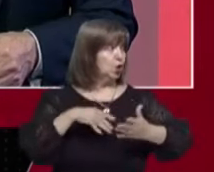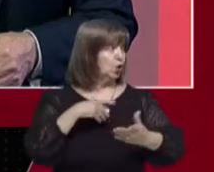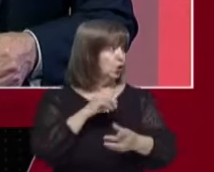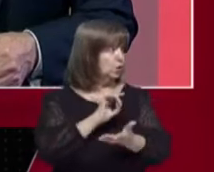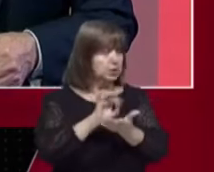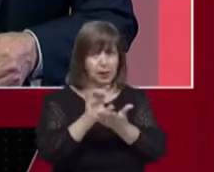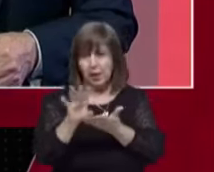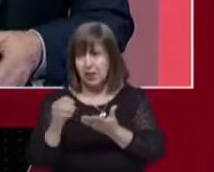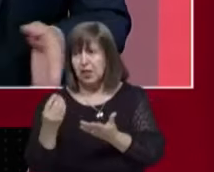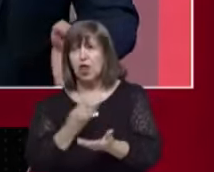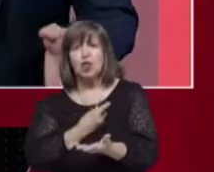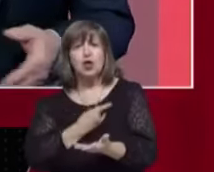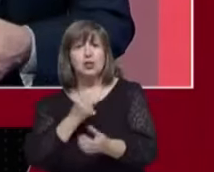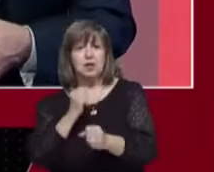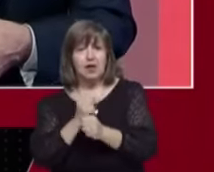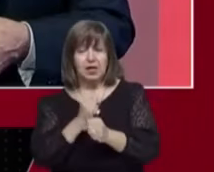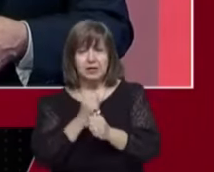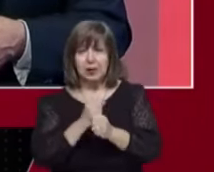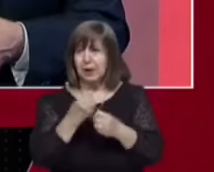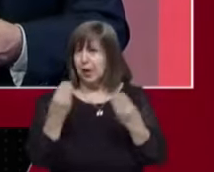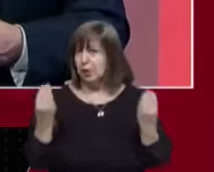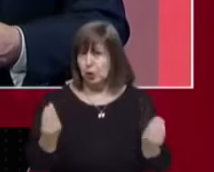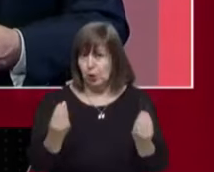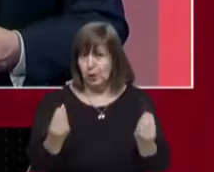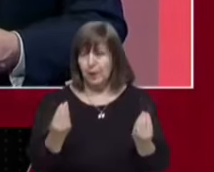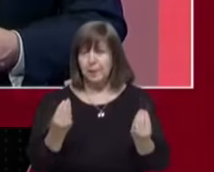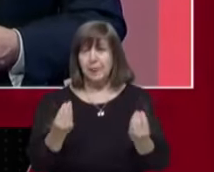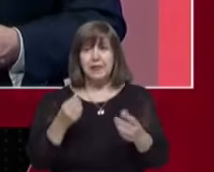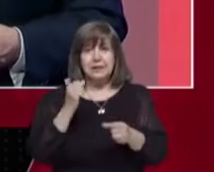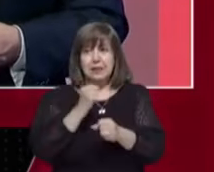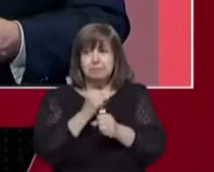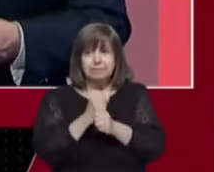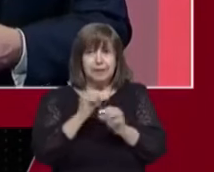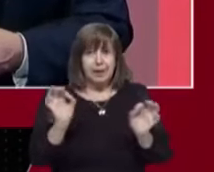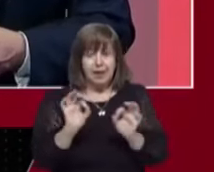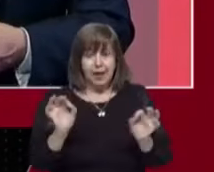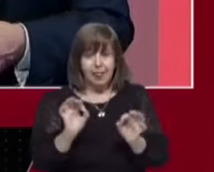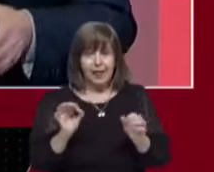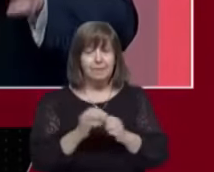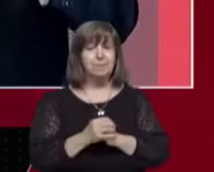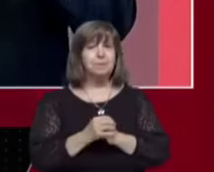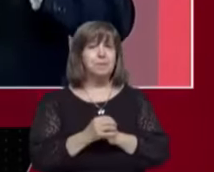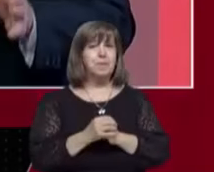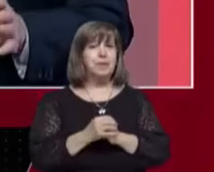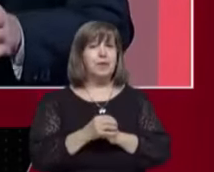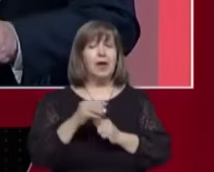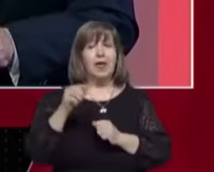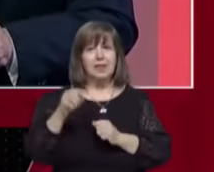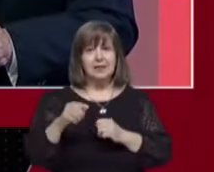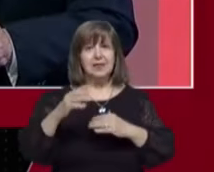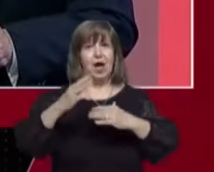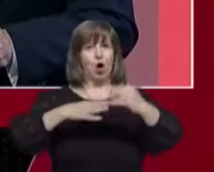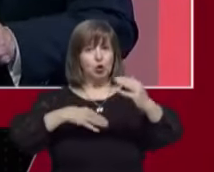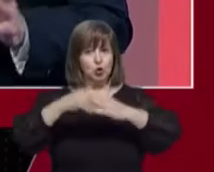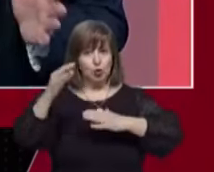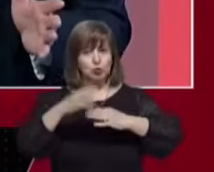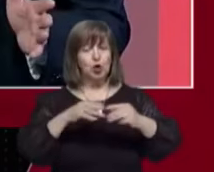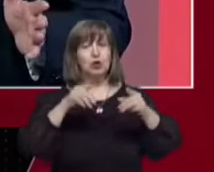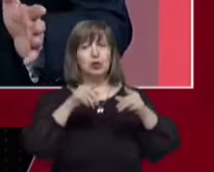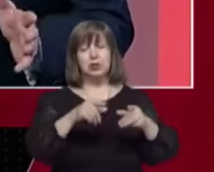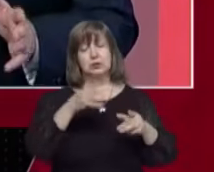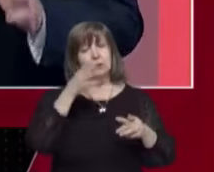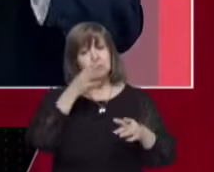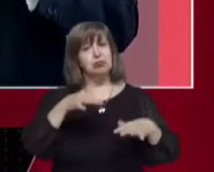podido reinsertar nuevamente en el mercado. Hay gente que perdió la fuente laboral. Bueno, justamente, lo de la construcción es